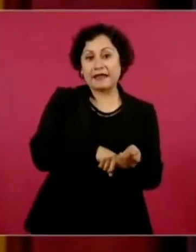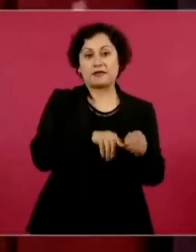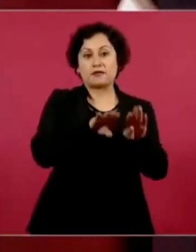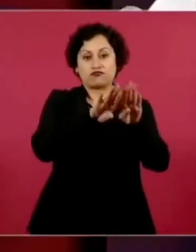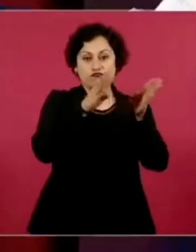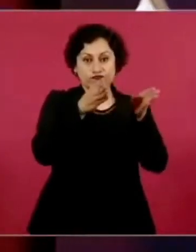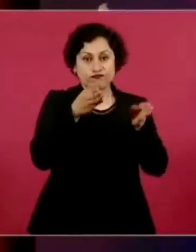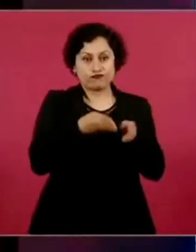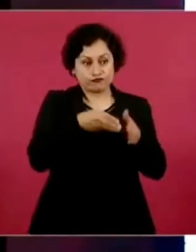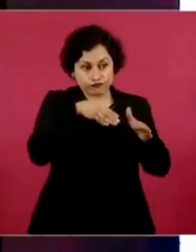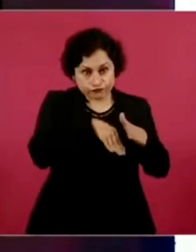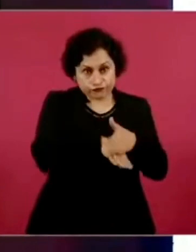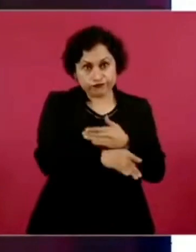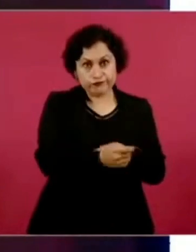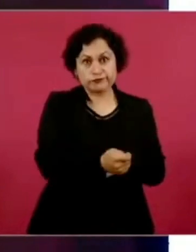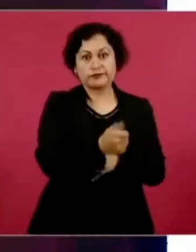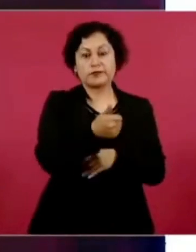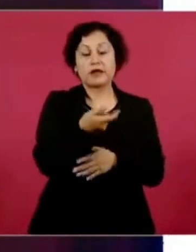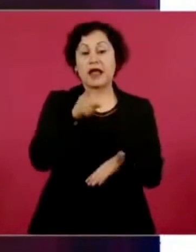atención. Trabajan ahí